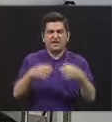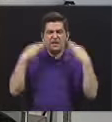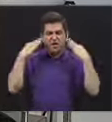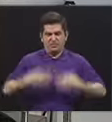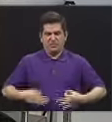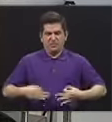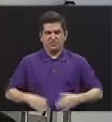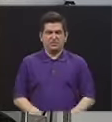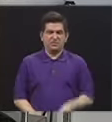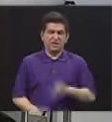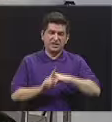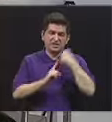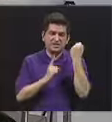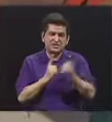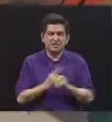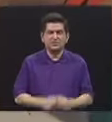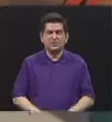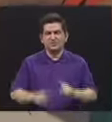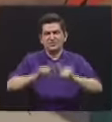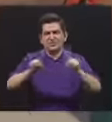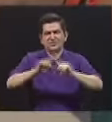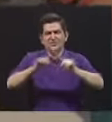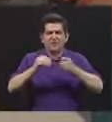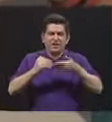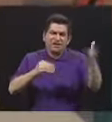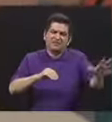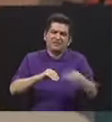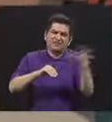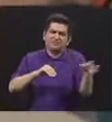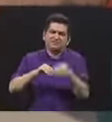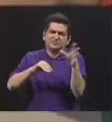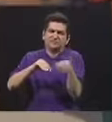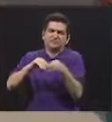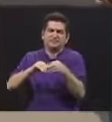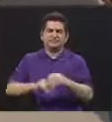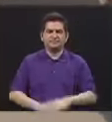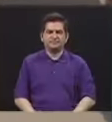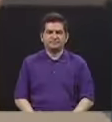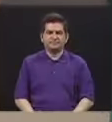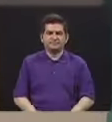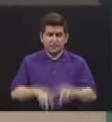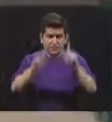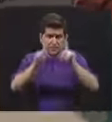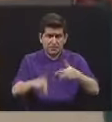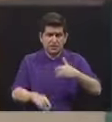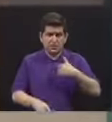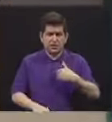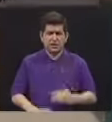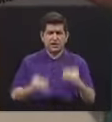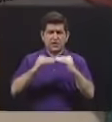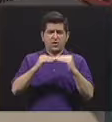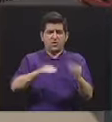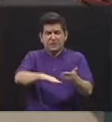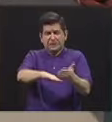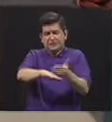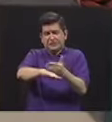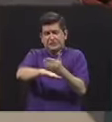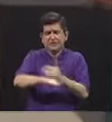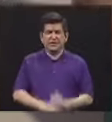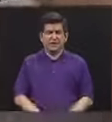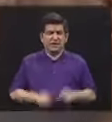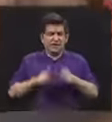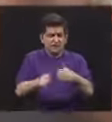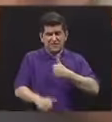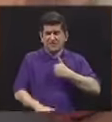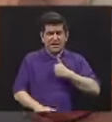terapeuta físico porque eso eh Pues representa un montón de situaciones adicionales verdad cuando la persona presenta un nivel más